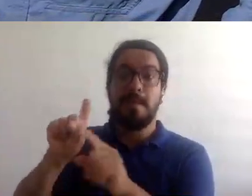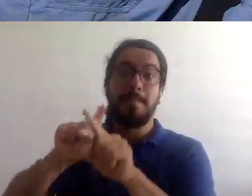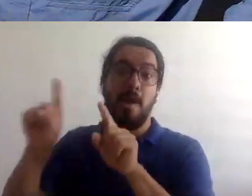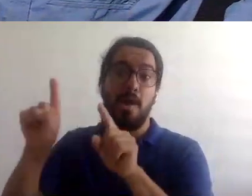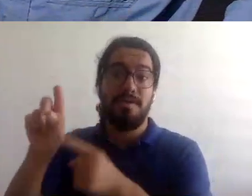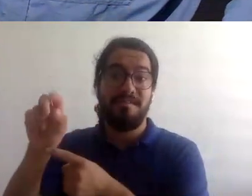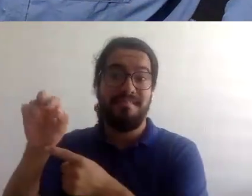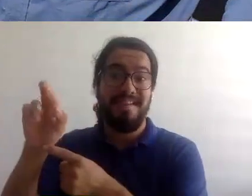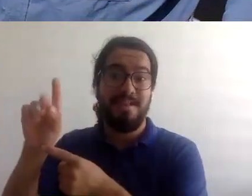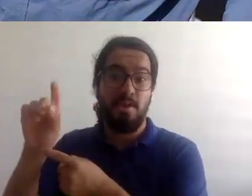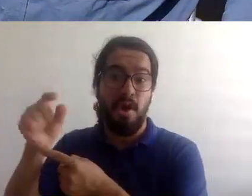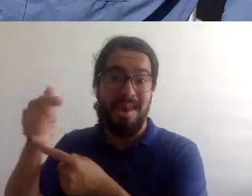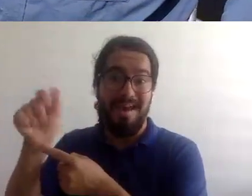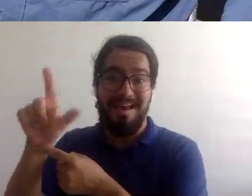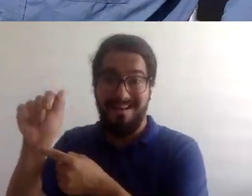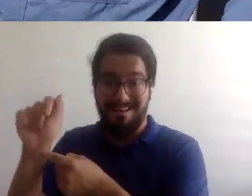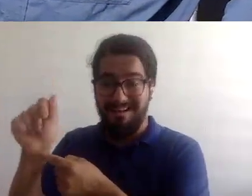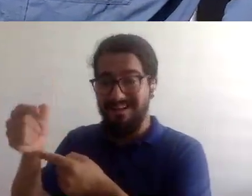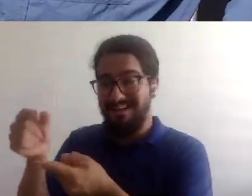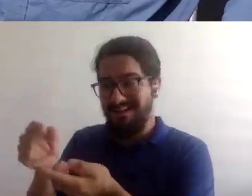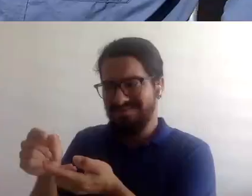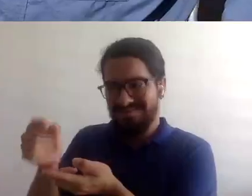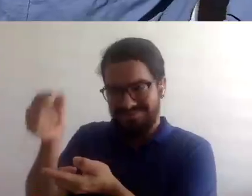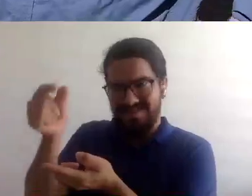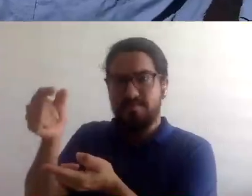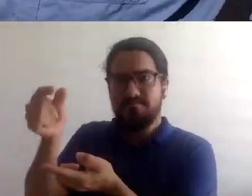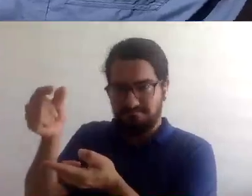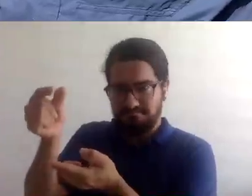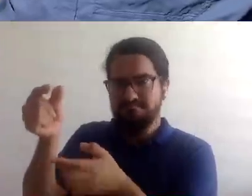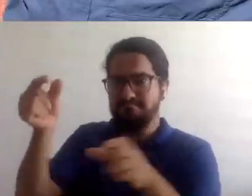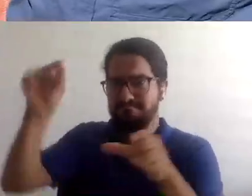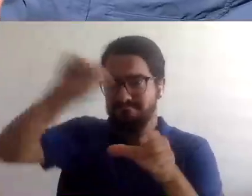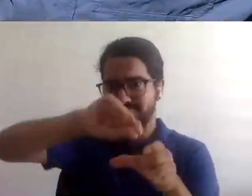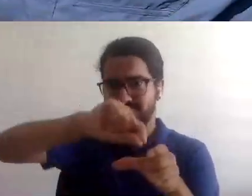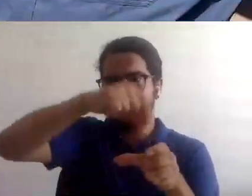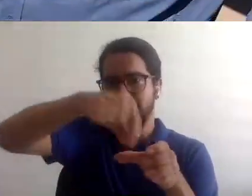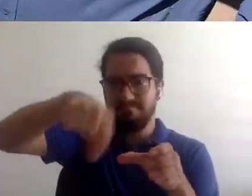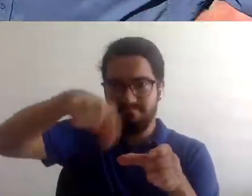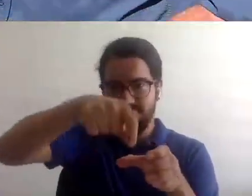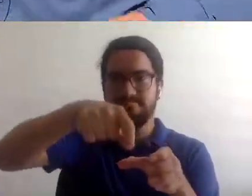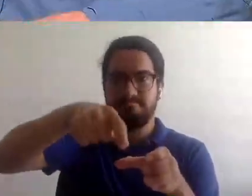tronco también de la verdolaga. Y me dice don Jorge que también hace muchas otras cosas.